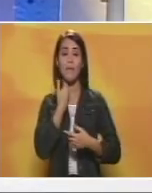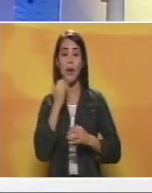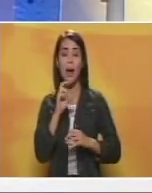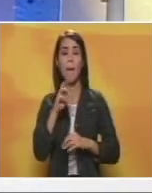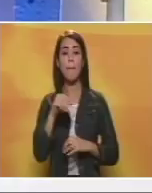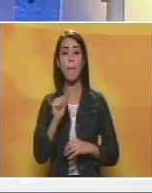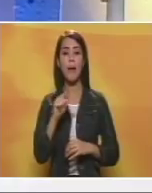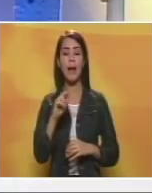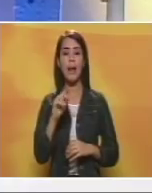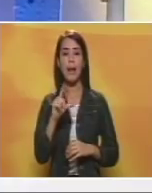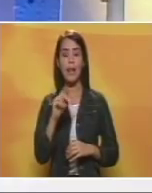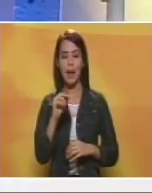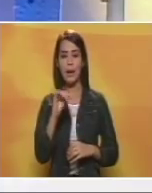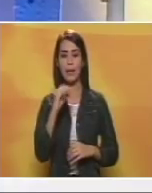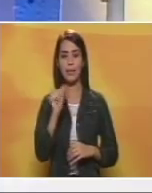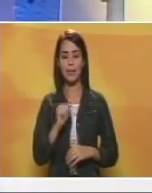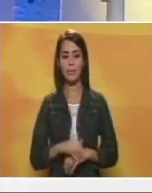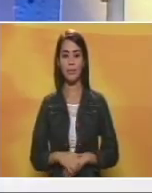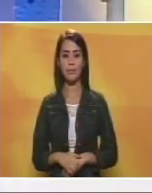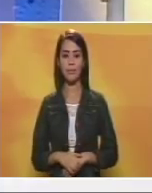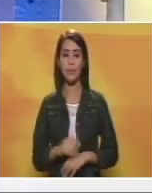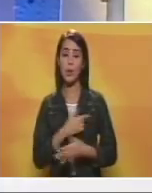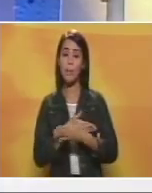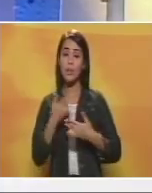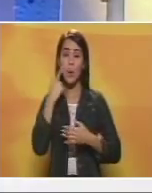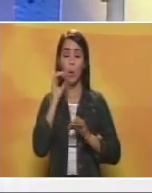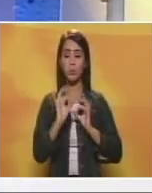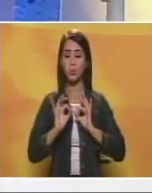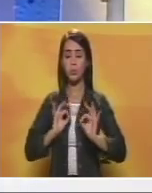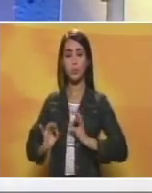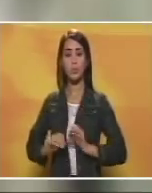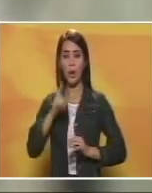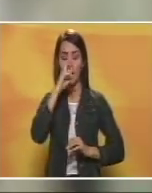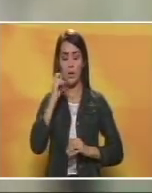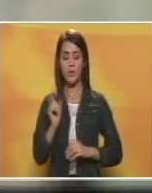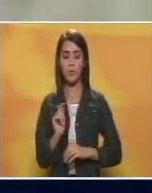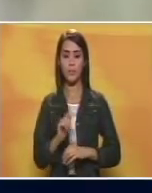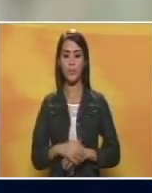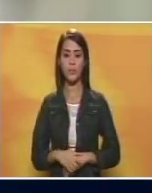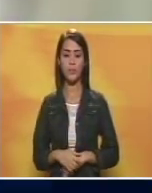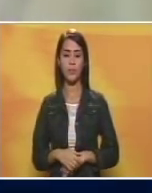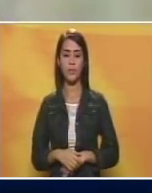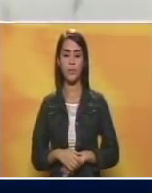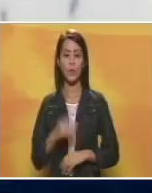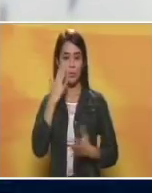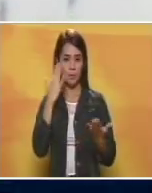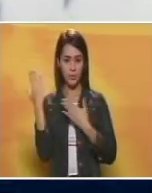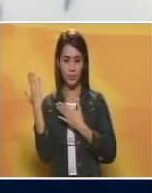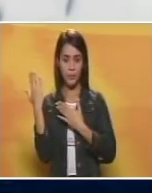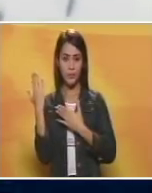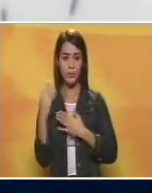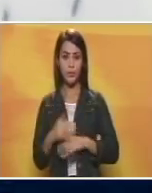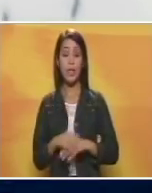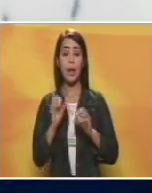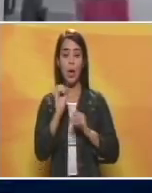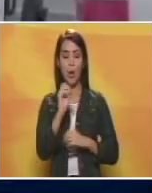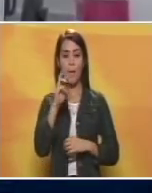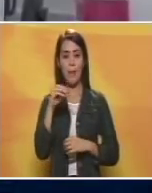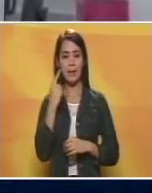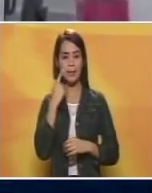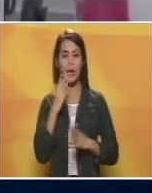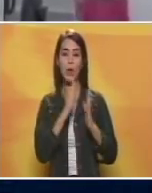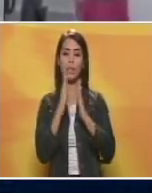en el mundo, con al menos 500.000 de contagios al año. El director del programa contra la malaria de la OMS, Pedro